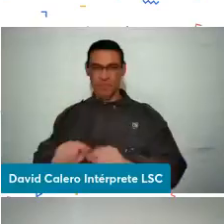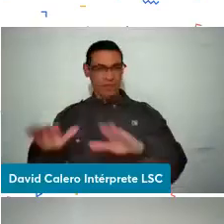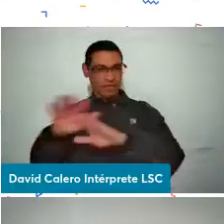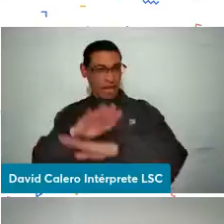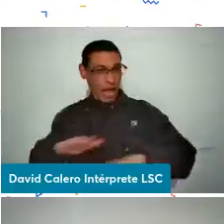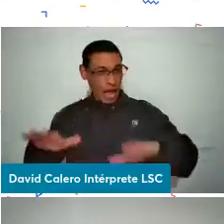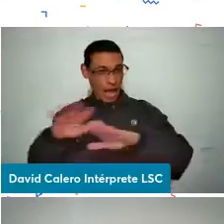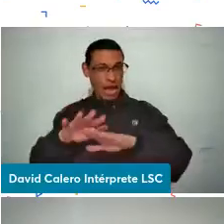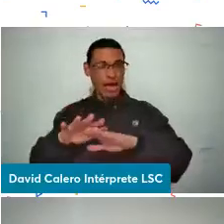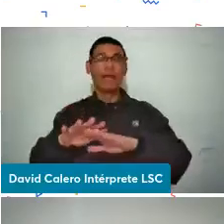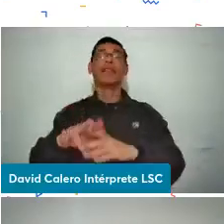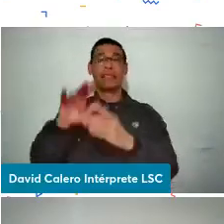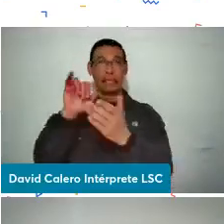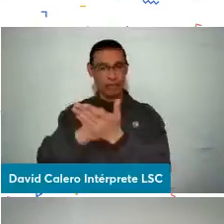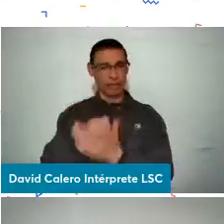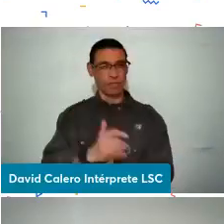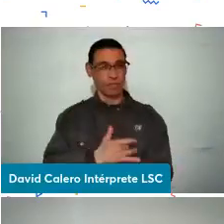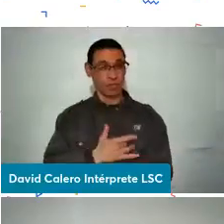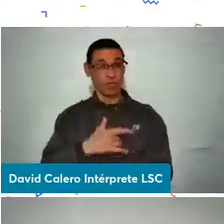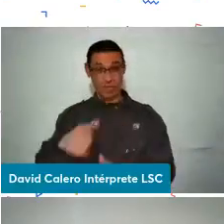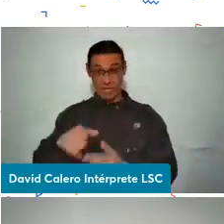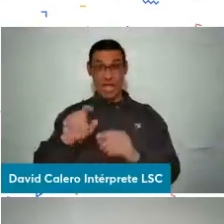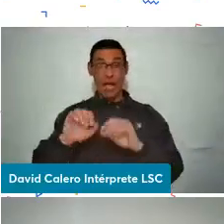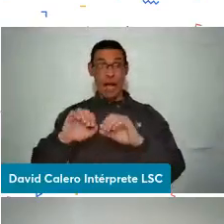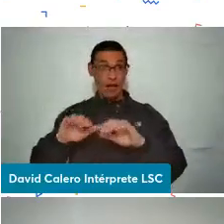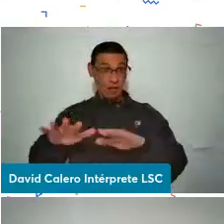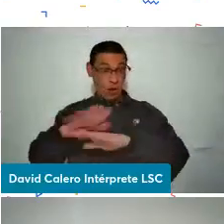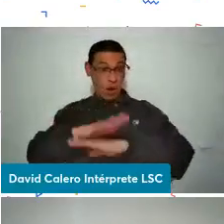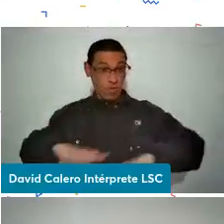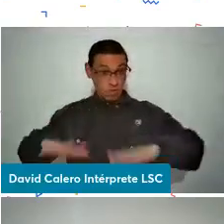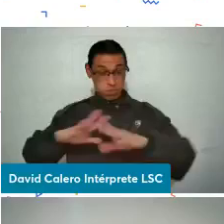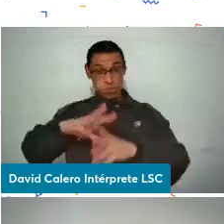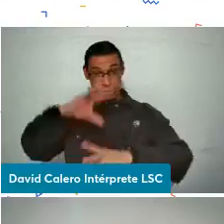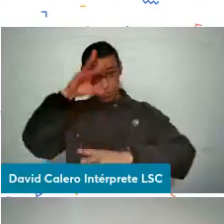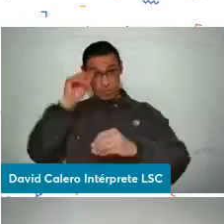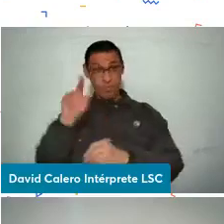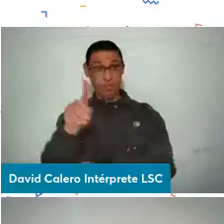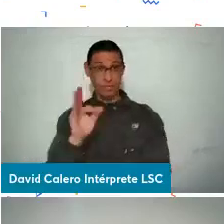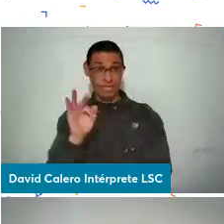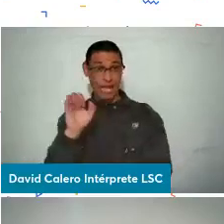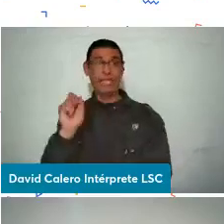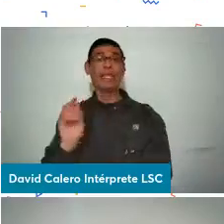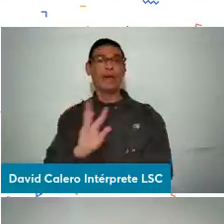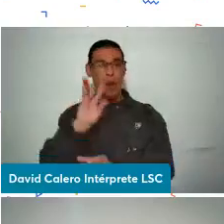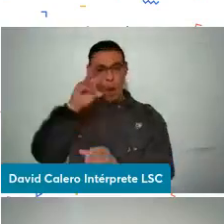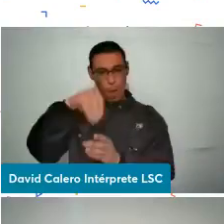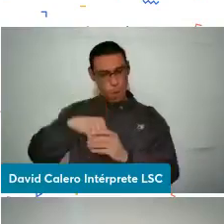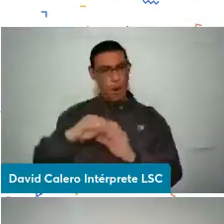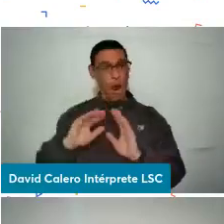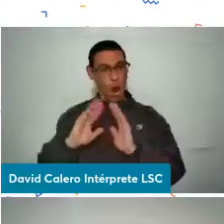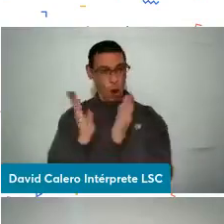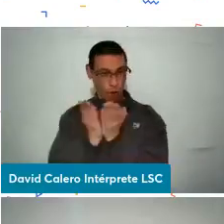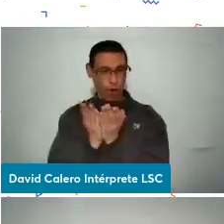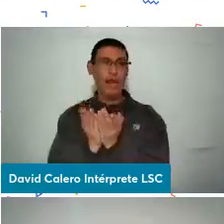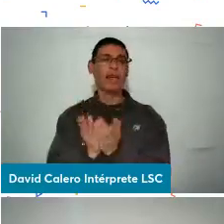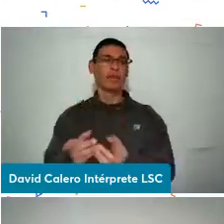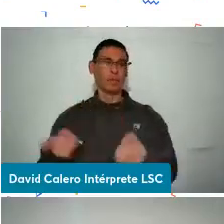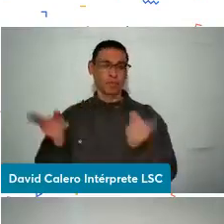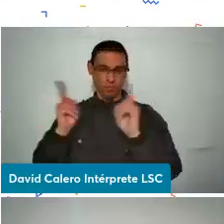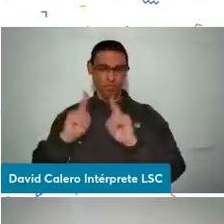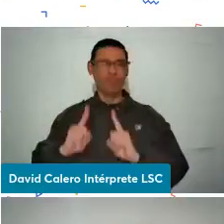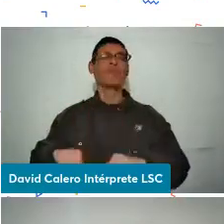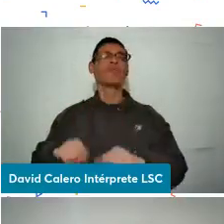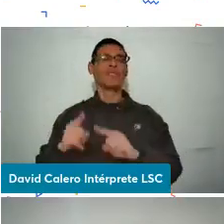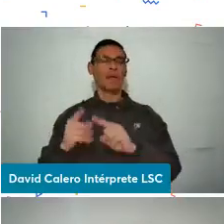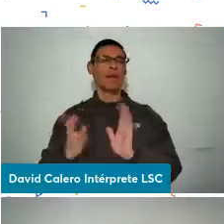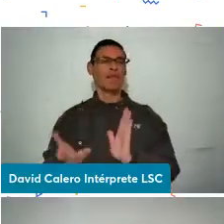este ambiente de aprendizaje STEM no solamente lo estamos llevando a cabo en la institución educativa, sino que también lo estamos